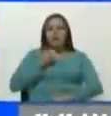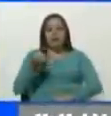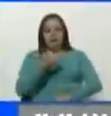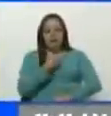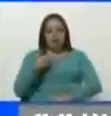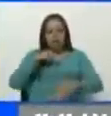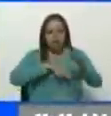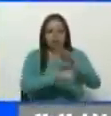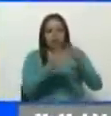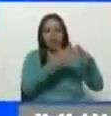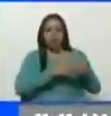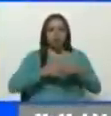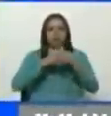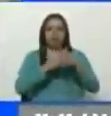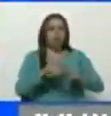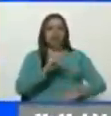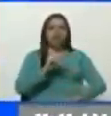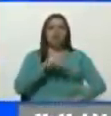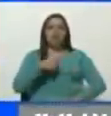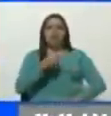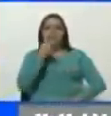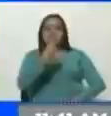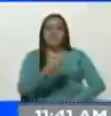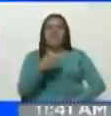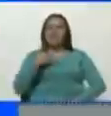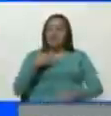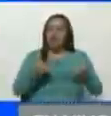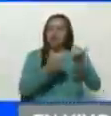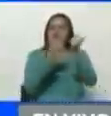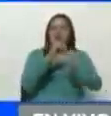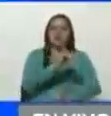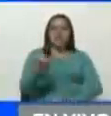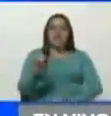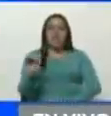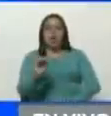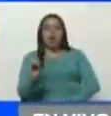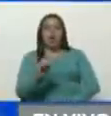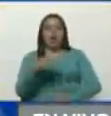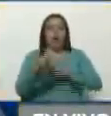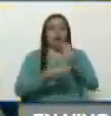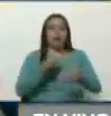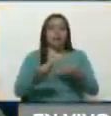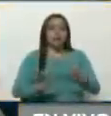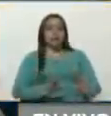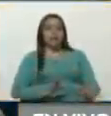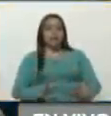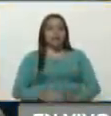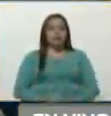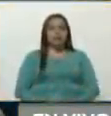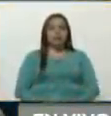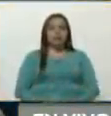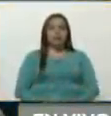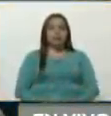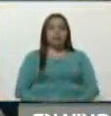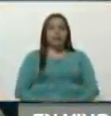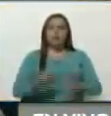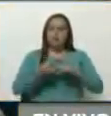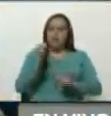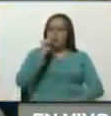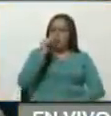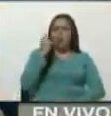Lo que no puede declararse izquierdista en Estados Unidos, ni pasar una cosa. Pero eso sí, borracho sí.